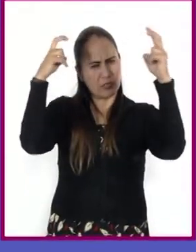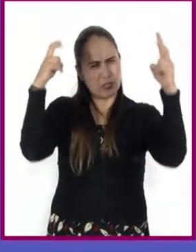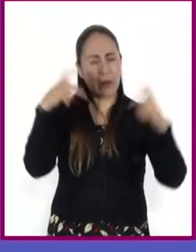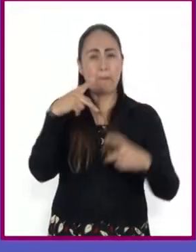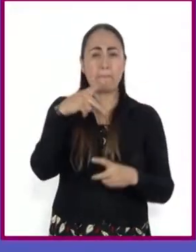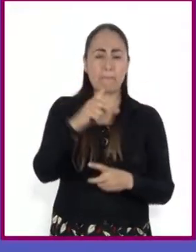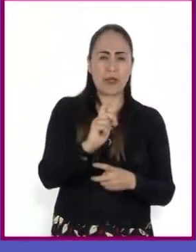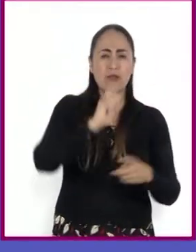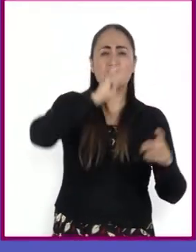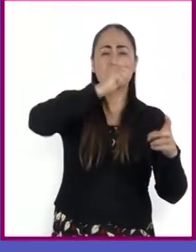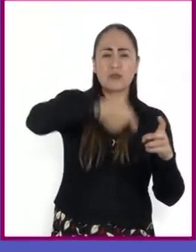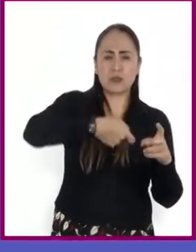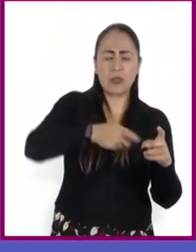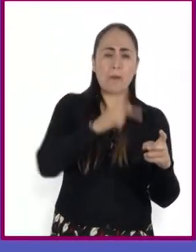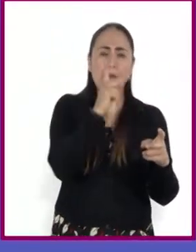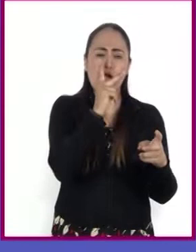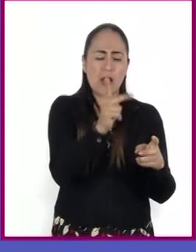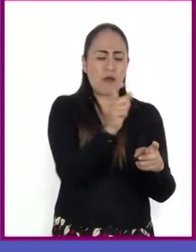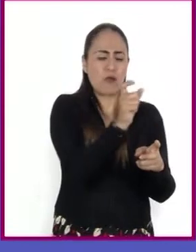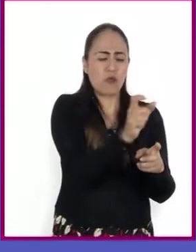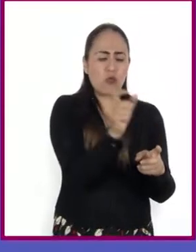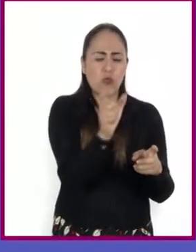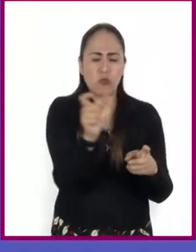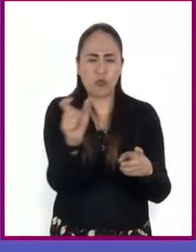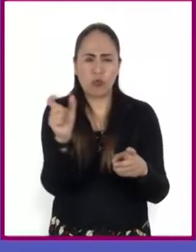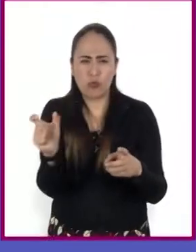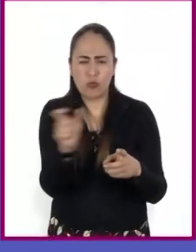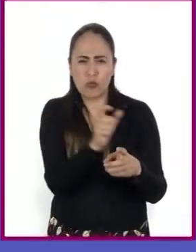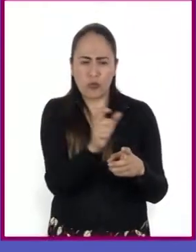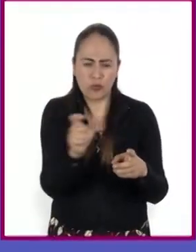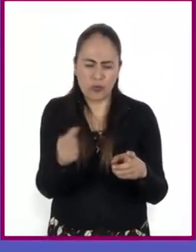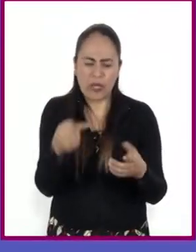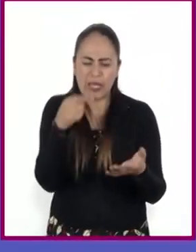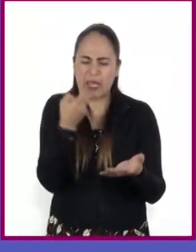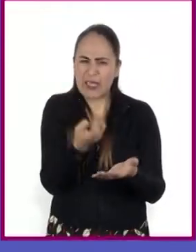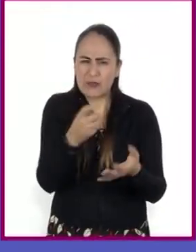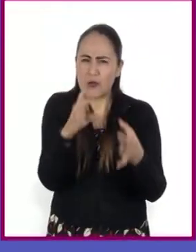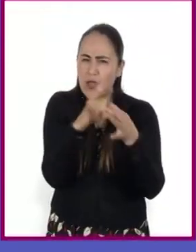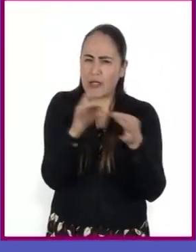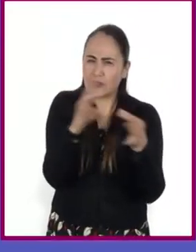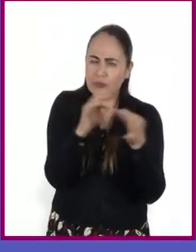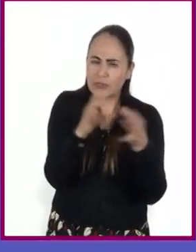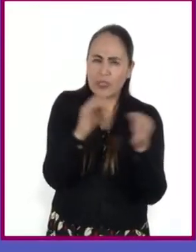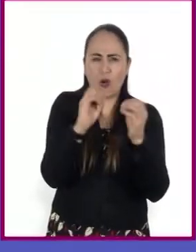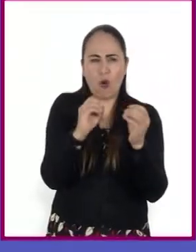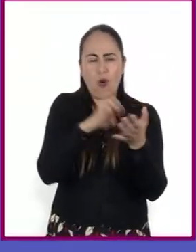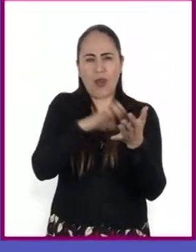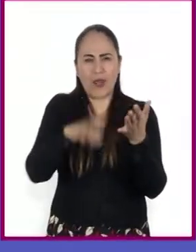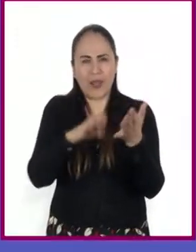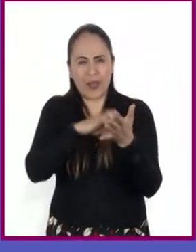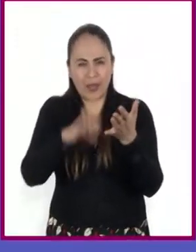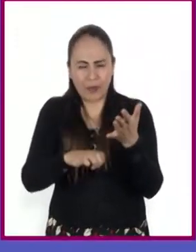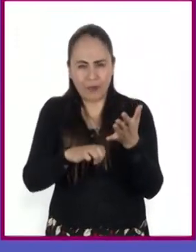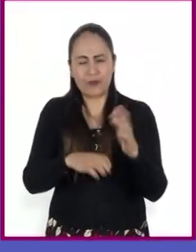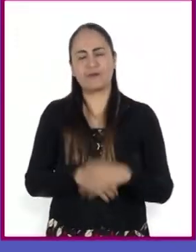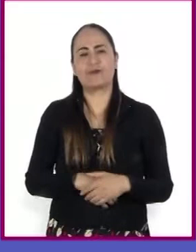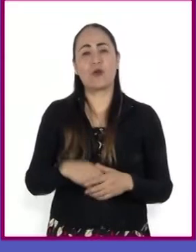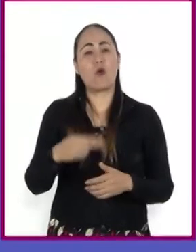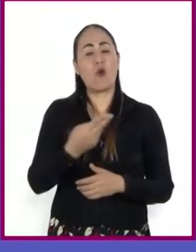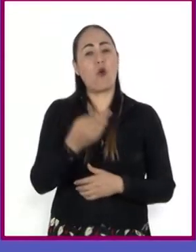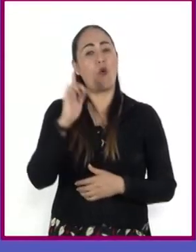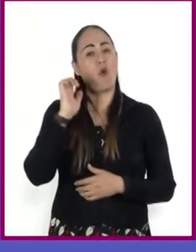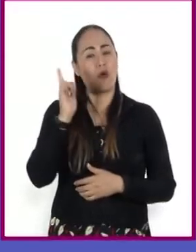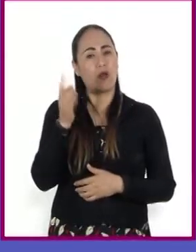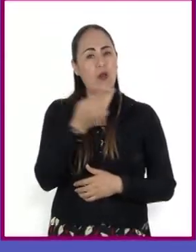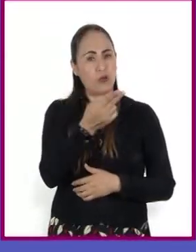es un conjunto de frases u oraciones que ayudan a explicar o ejemplificar el concepto. Espero que les quede más